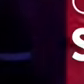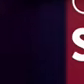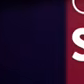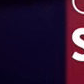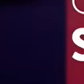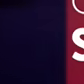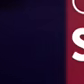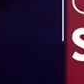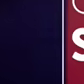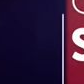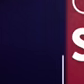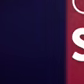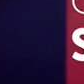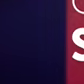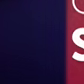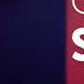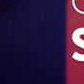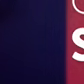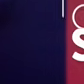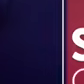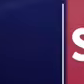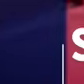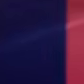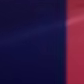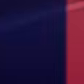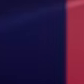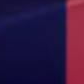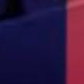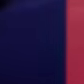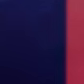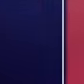5 días de bloqueos y ya se sienten los efectos.